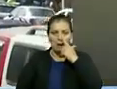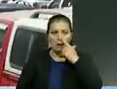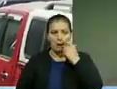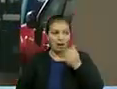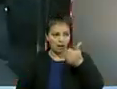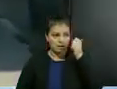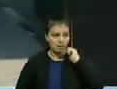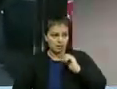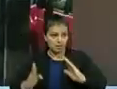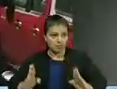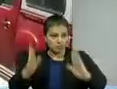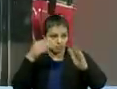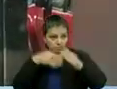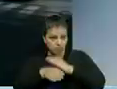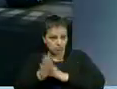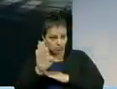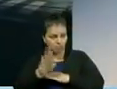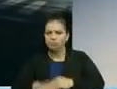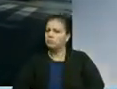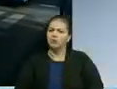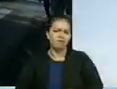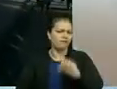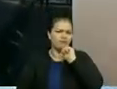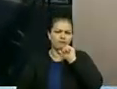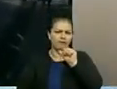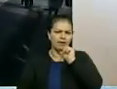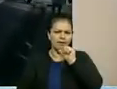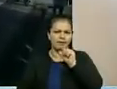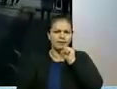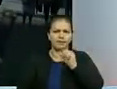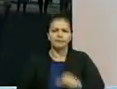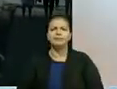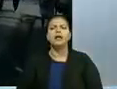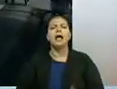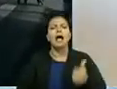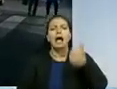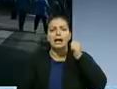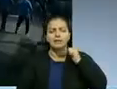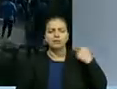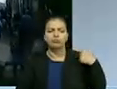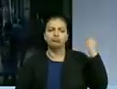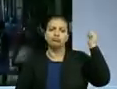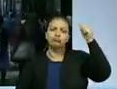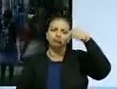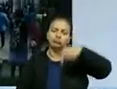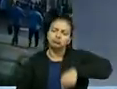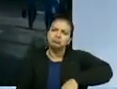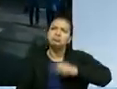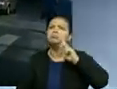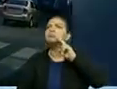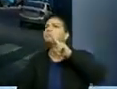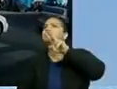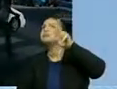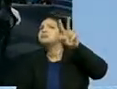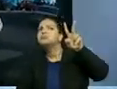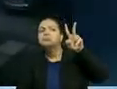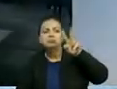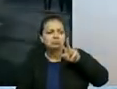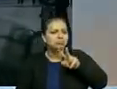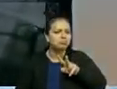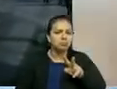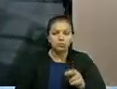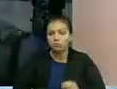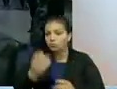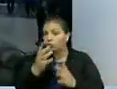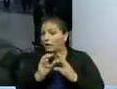ingresado. Ayer tuvimos porque para ver cómo estaba la situación de los... de los conatos esos pequeños de incendios